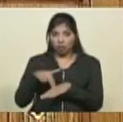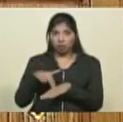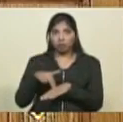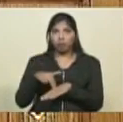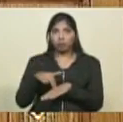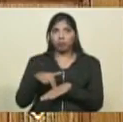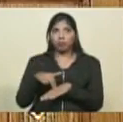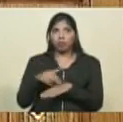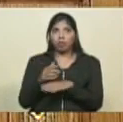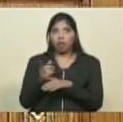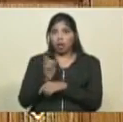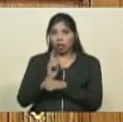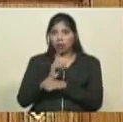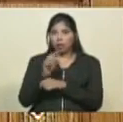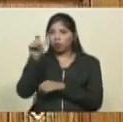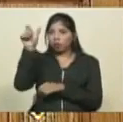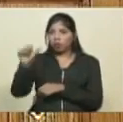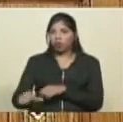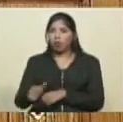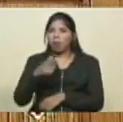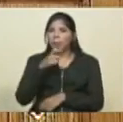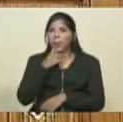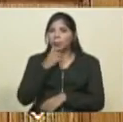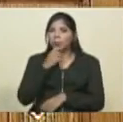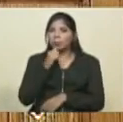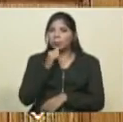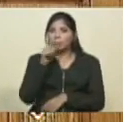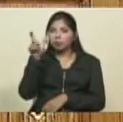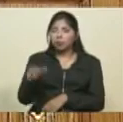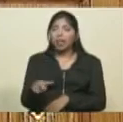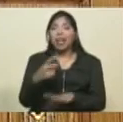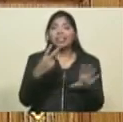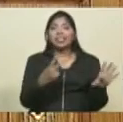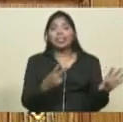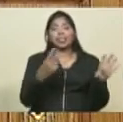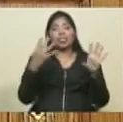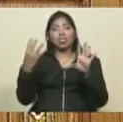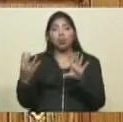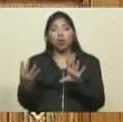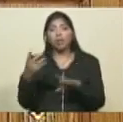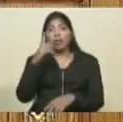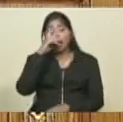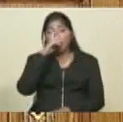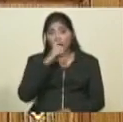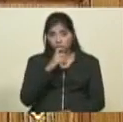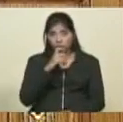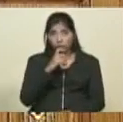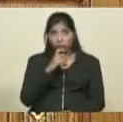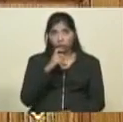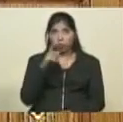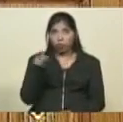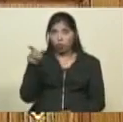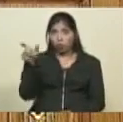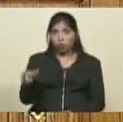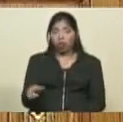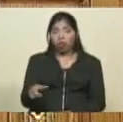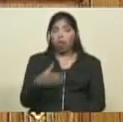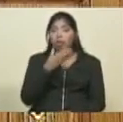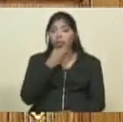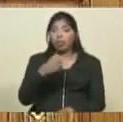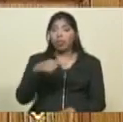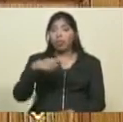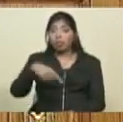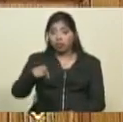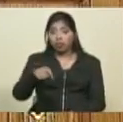de Dionisia Mijova. Dionisia Mijova tenía 79 años de edad. El próximo diciembre